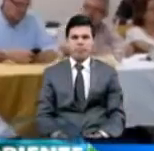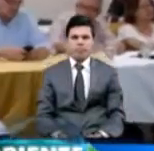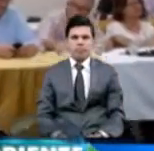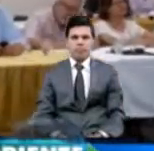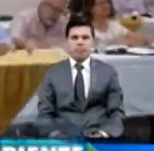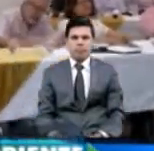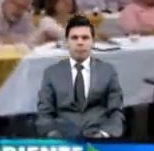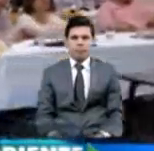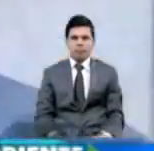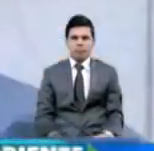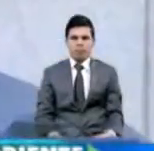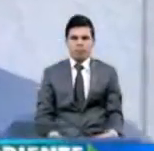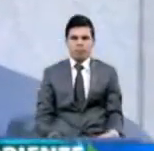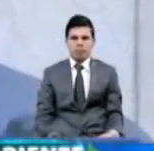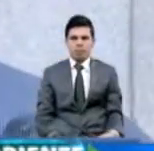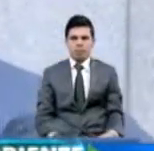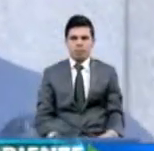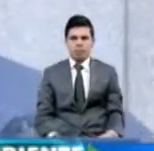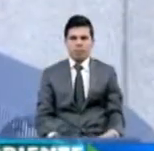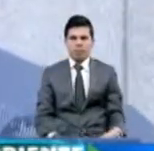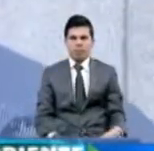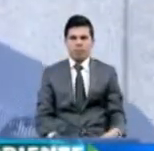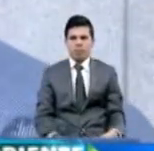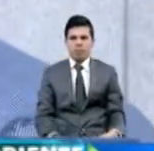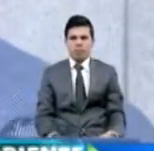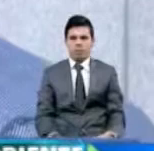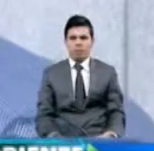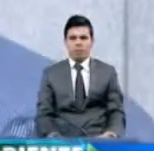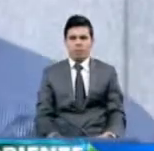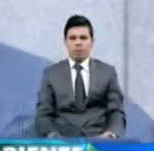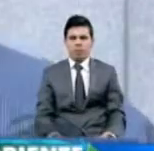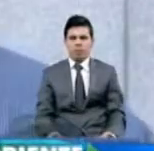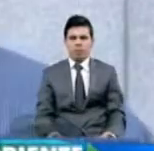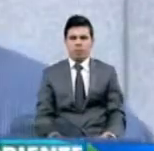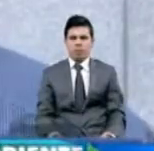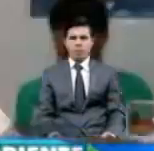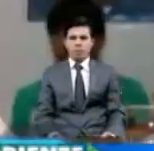que sino que a pesar de que pase el tiempo,